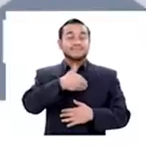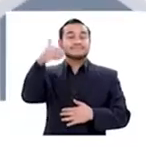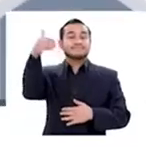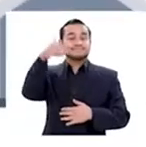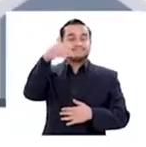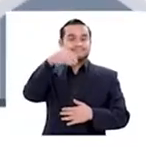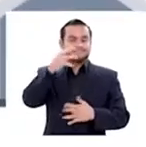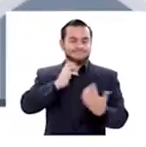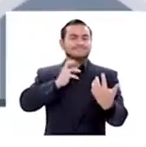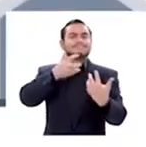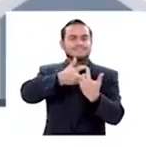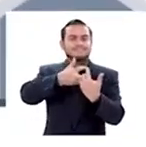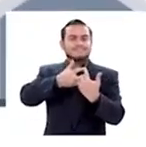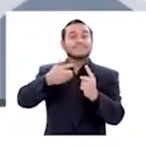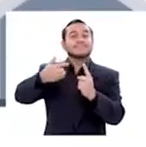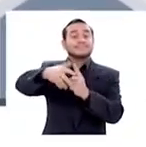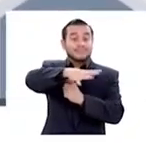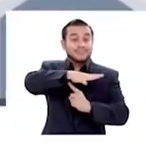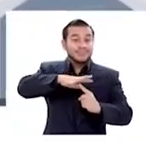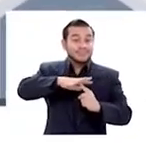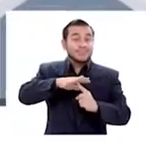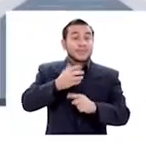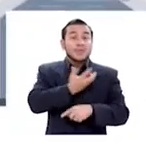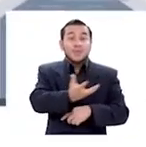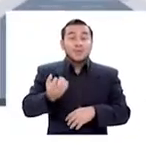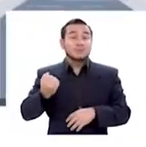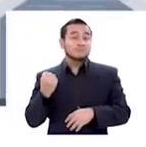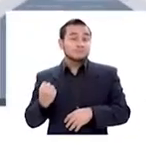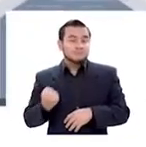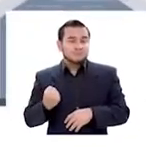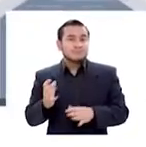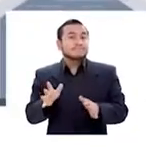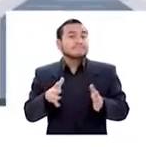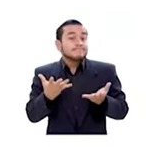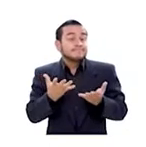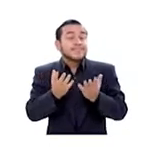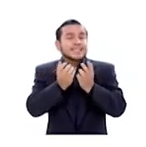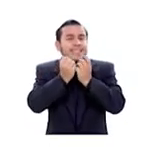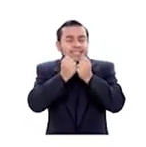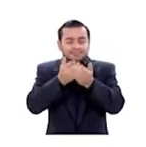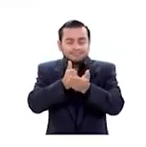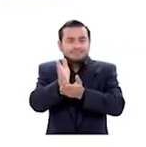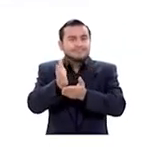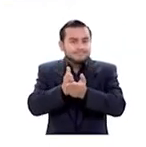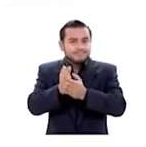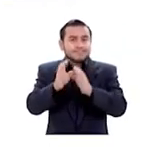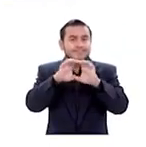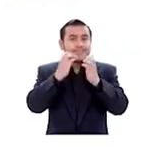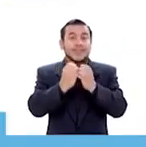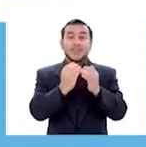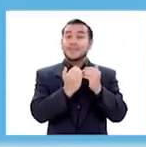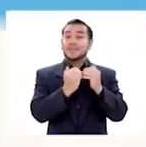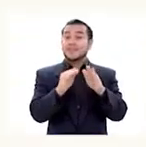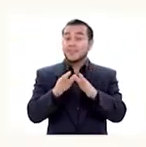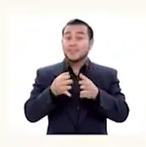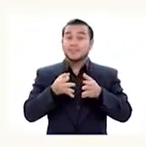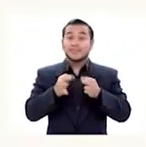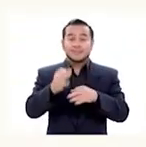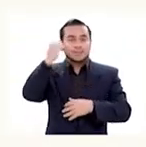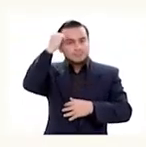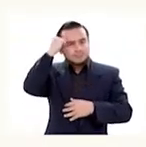El Ministerio de Educación se está adaptando a las condiciones de los estudiantes para garantizar el acceso a clases en diferentes